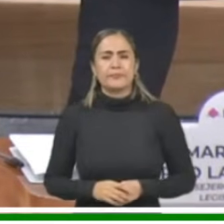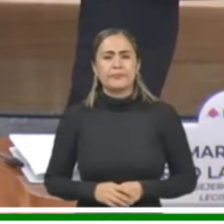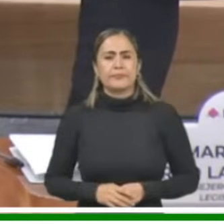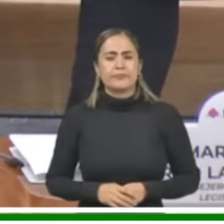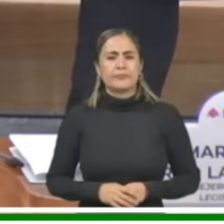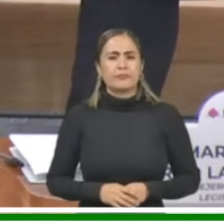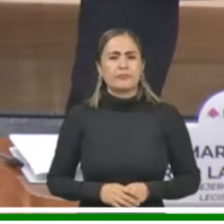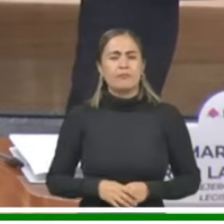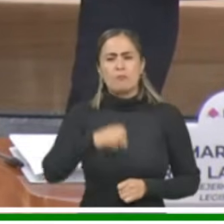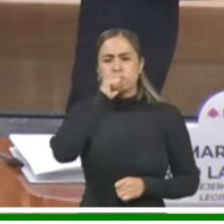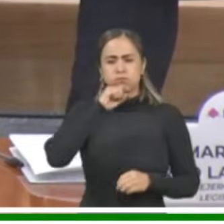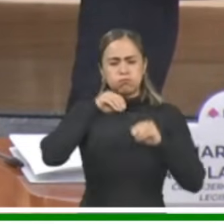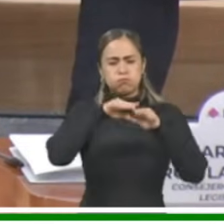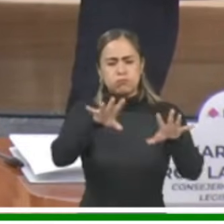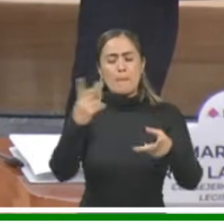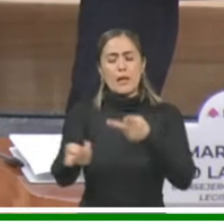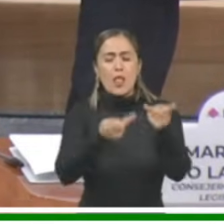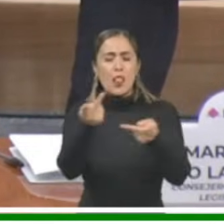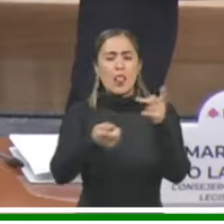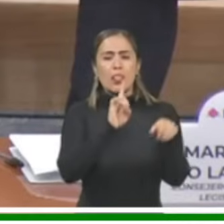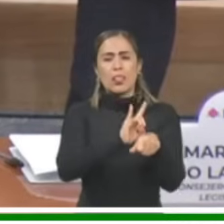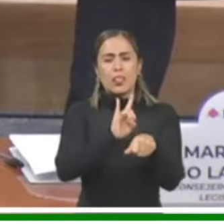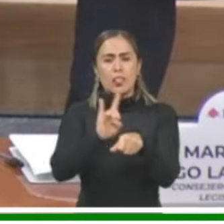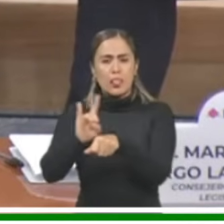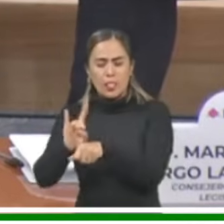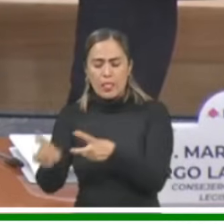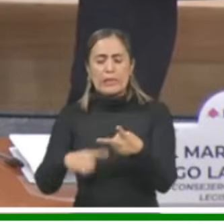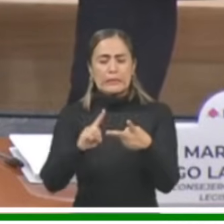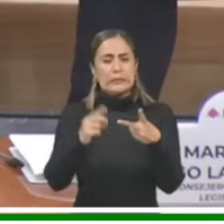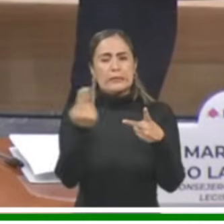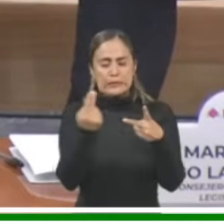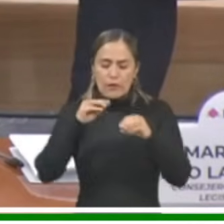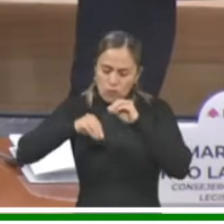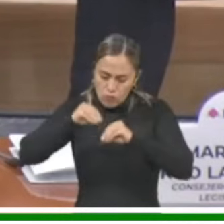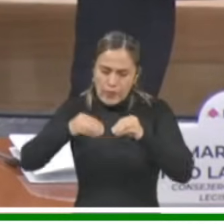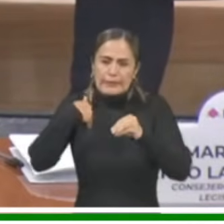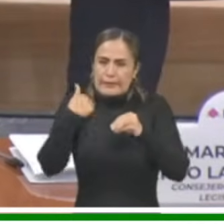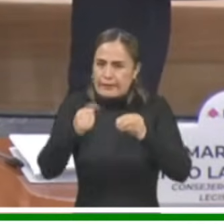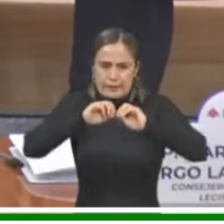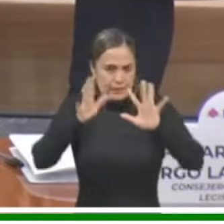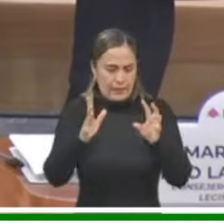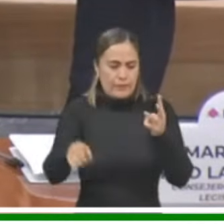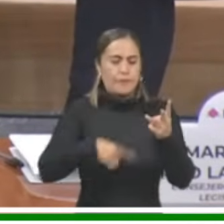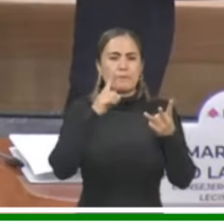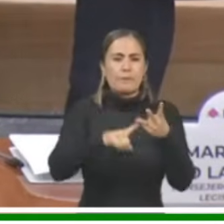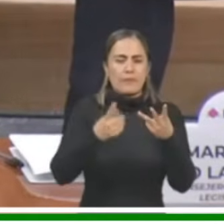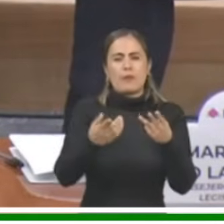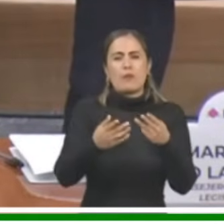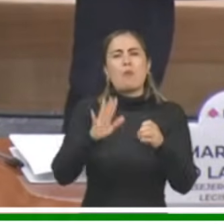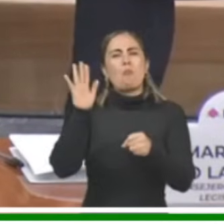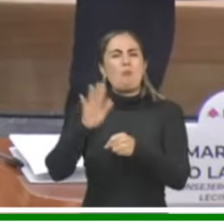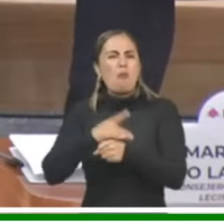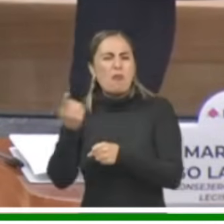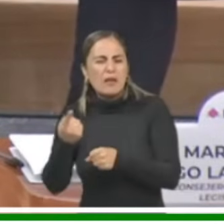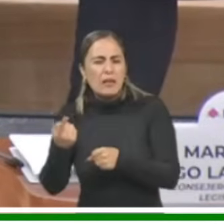Evitar la difusión de encuestas simuladas, hacerlas comprensibles para los ciudadanos, transparentar el origen y aplicación